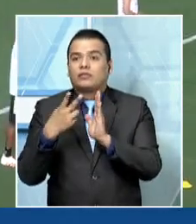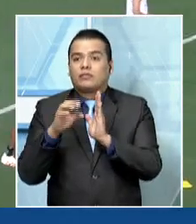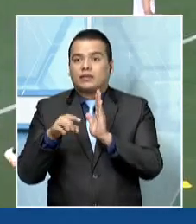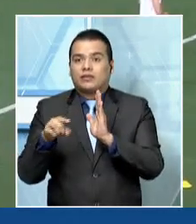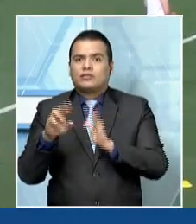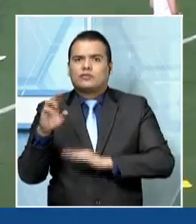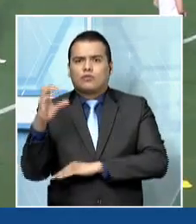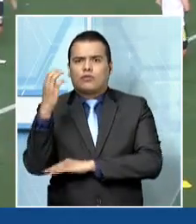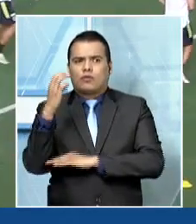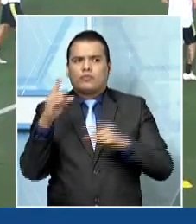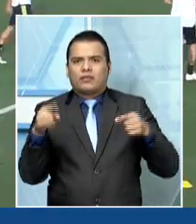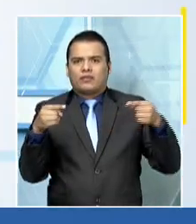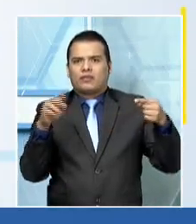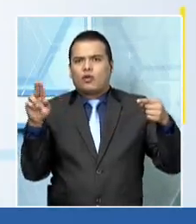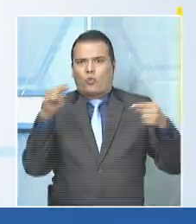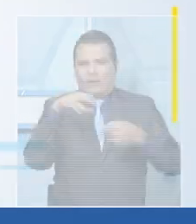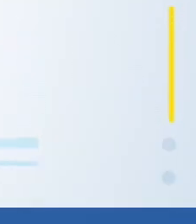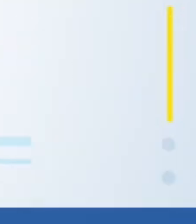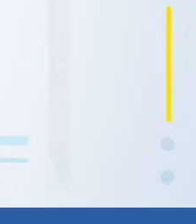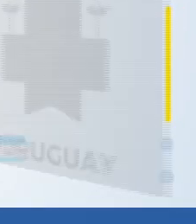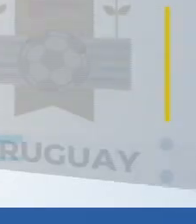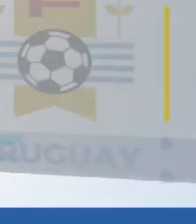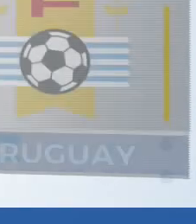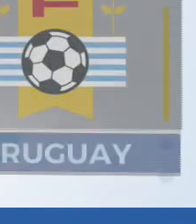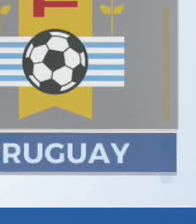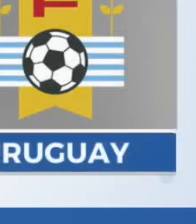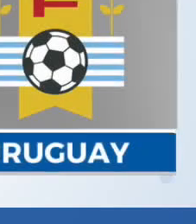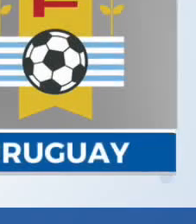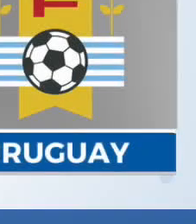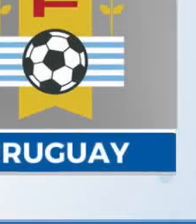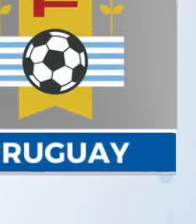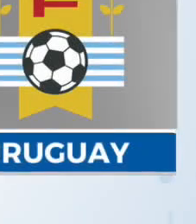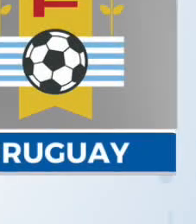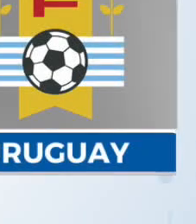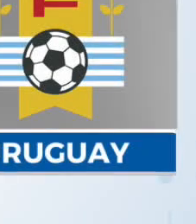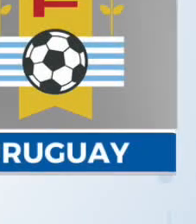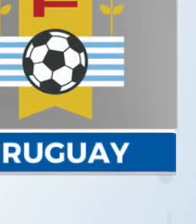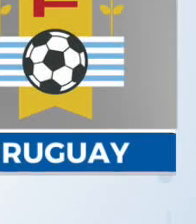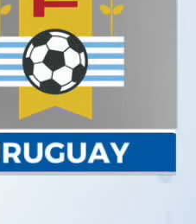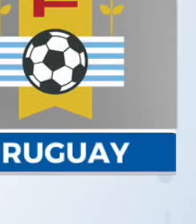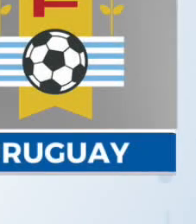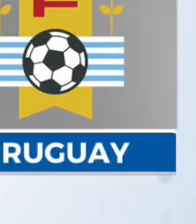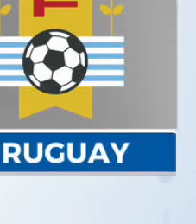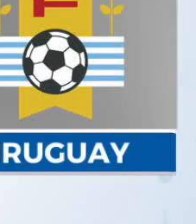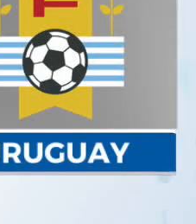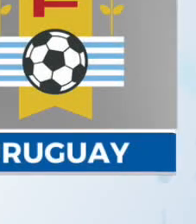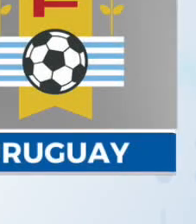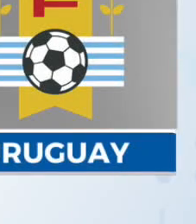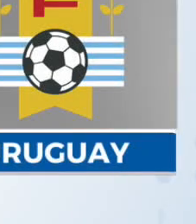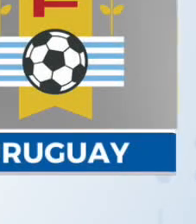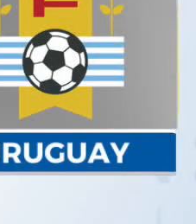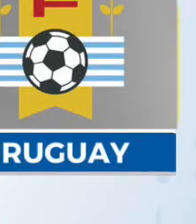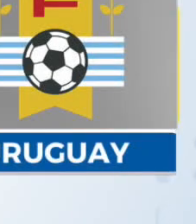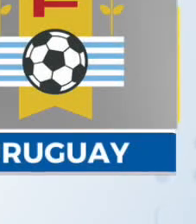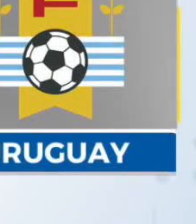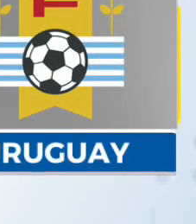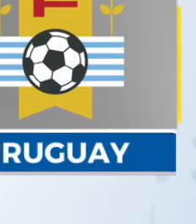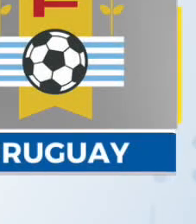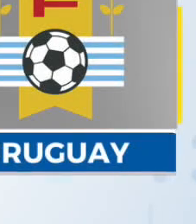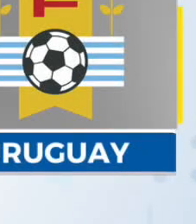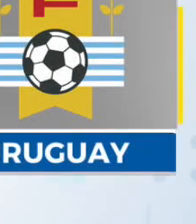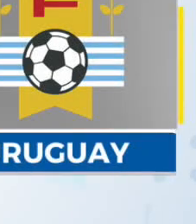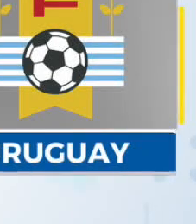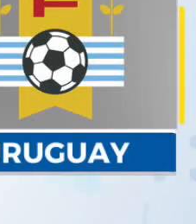ante uruguay en barranquilla rumbo a francia 98 la tricolor venció 3 a 1 a los charrúas camino al mundial de alemania goleó